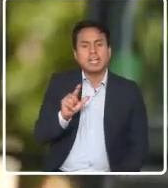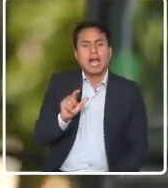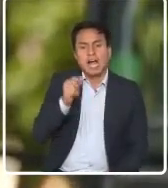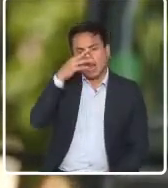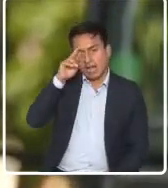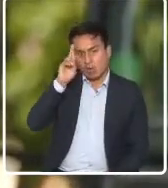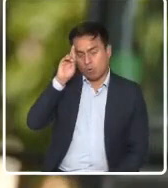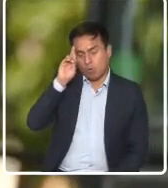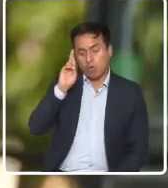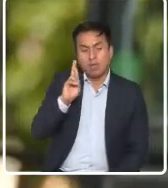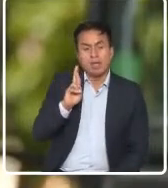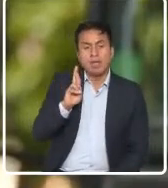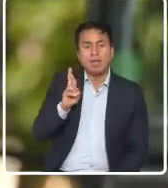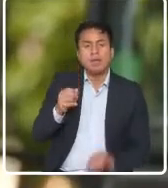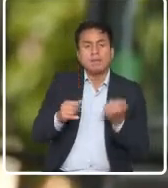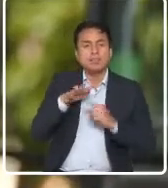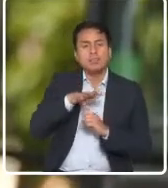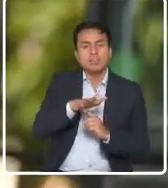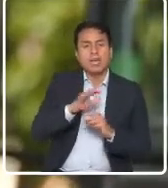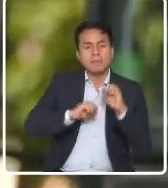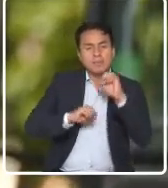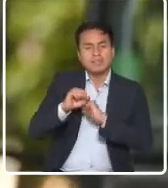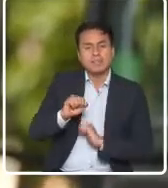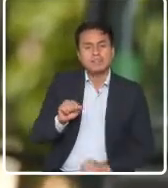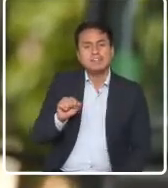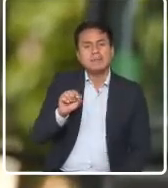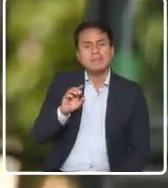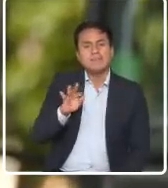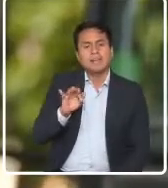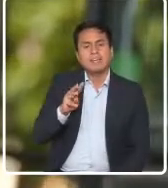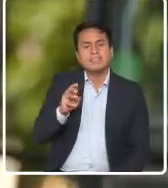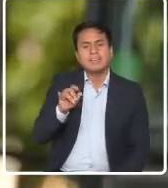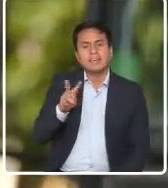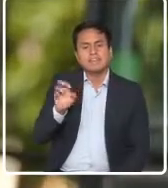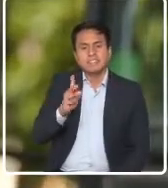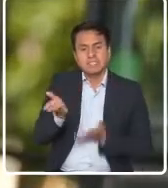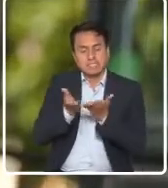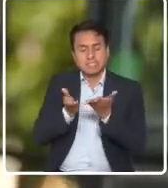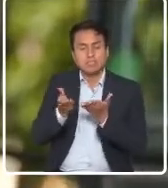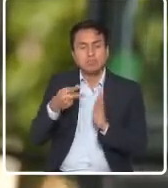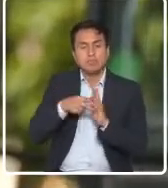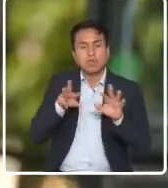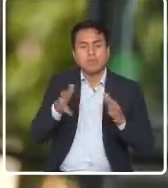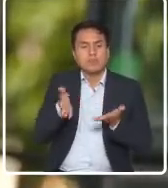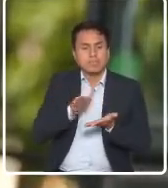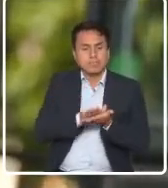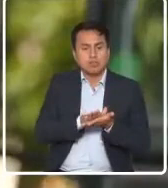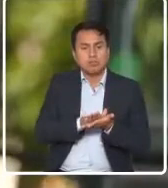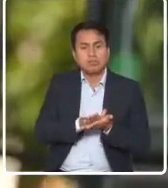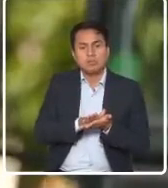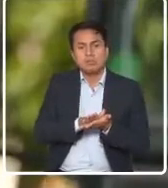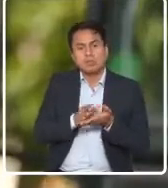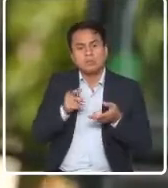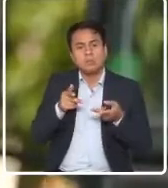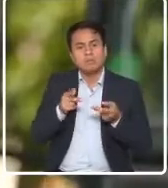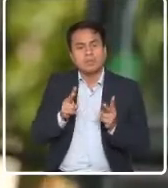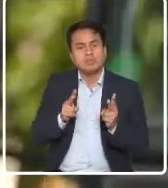y al piloto de la empresa Flight Service, que fallecieron en el 2009, y me permito, pese a que la